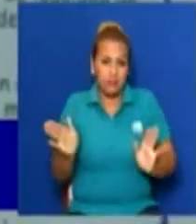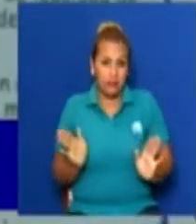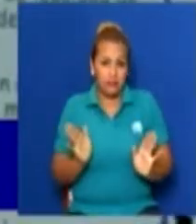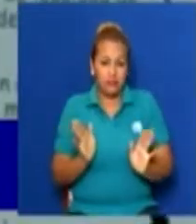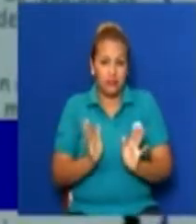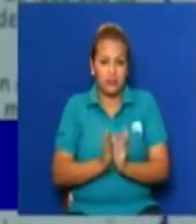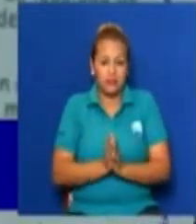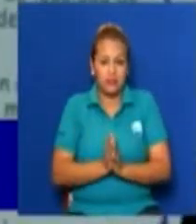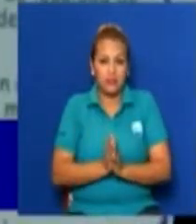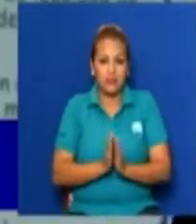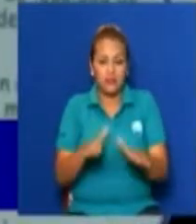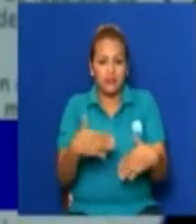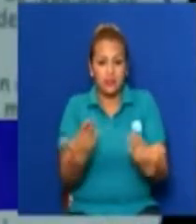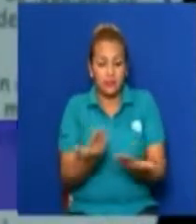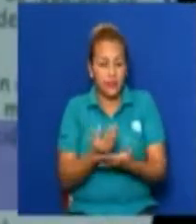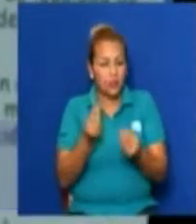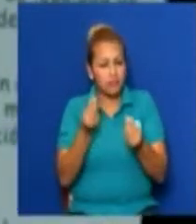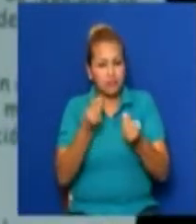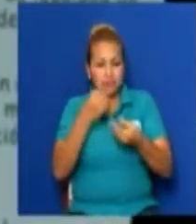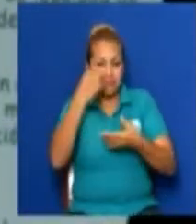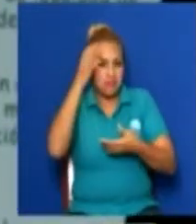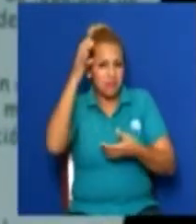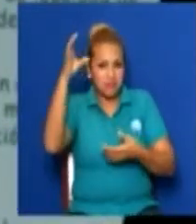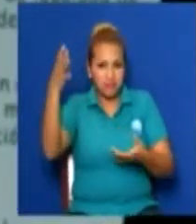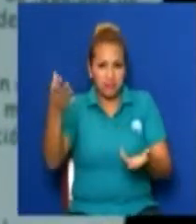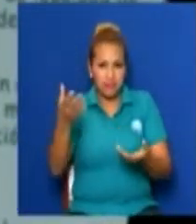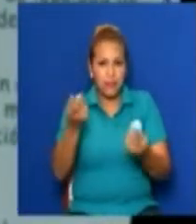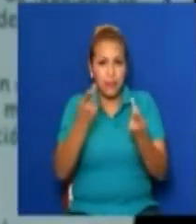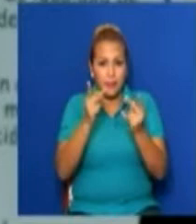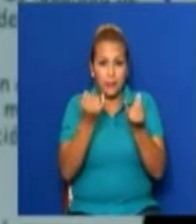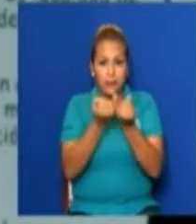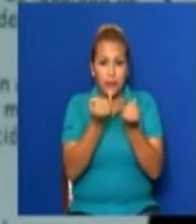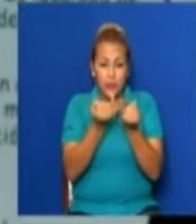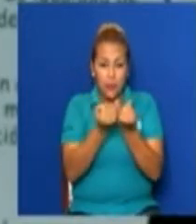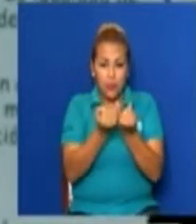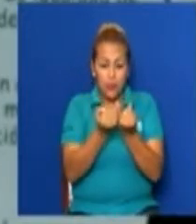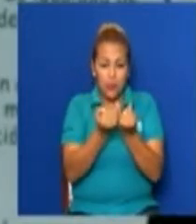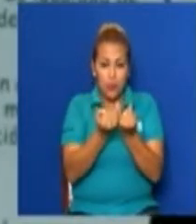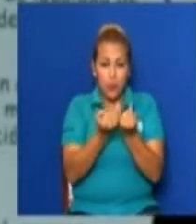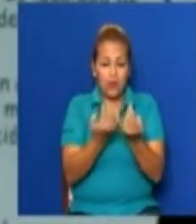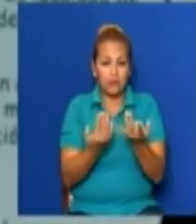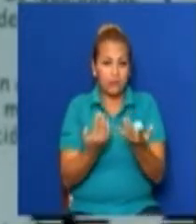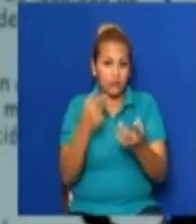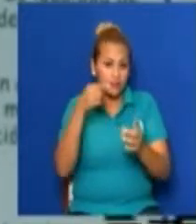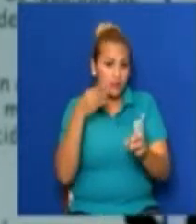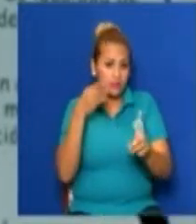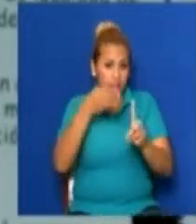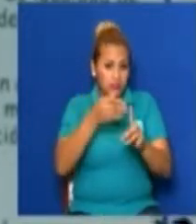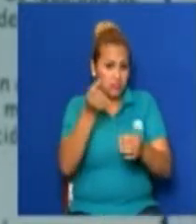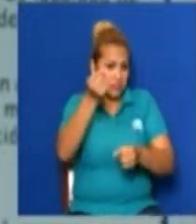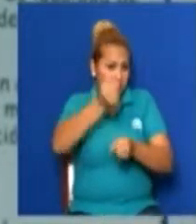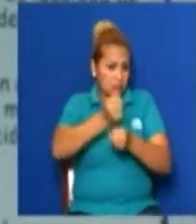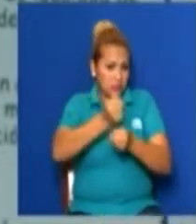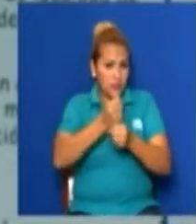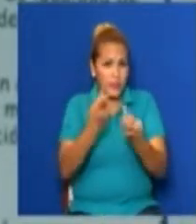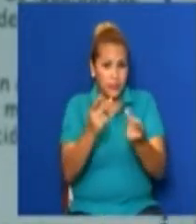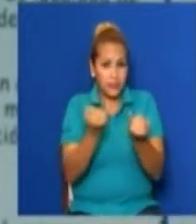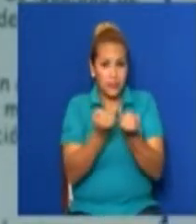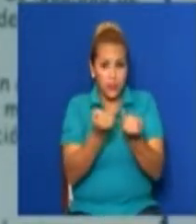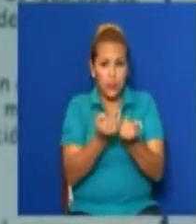vida. Pero también llega al trabajo la mujer porque ha tenido más acceso a la